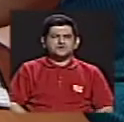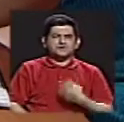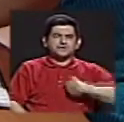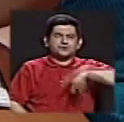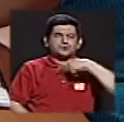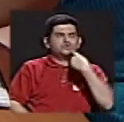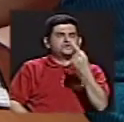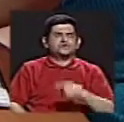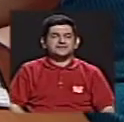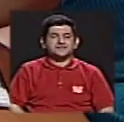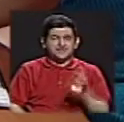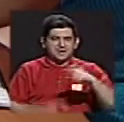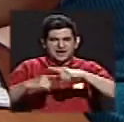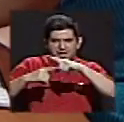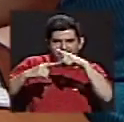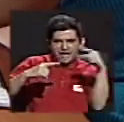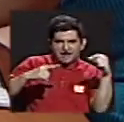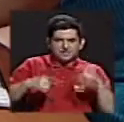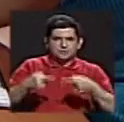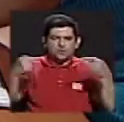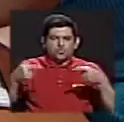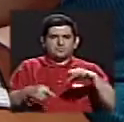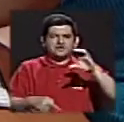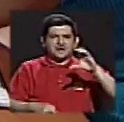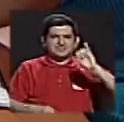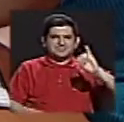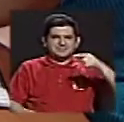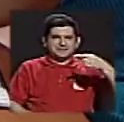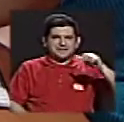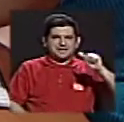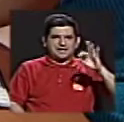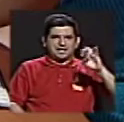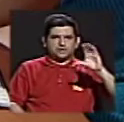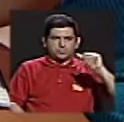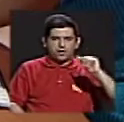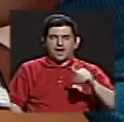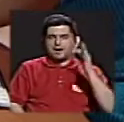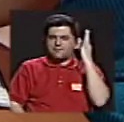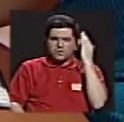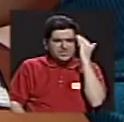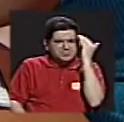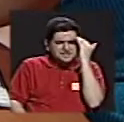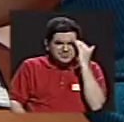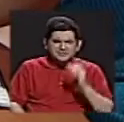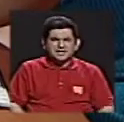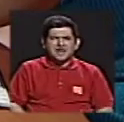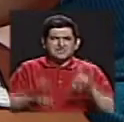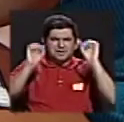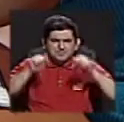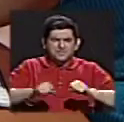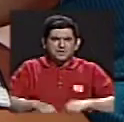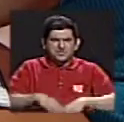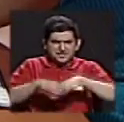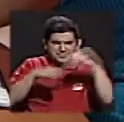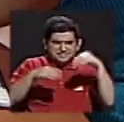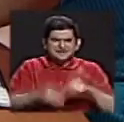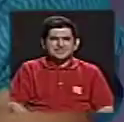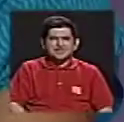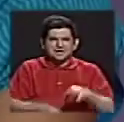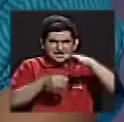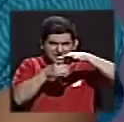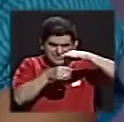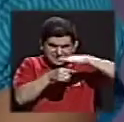le llamamos a las hojas, ¿verdad? Para el combate de la cigatoca. La mujer tiene más estética para poder hacer la extracción de la semilla, en donde